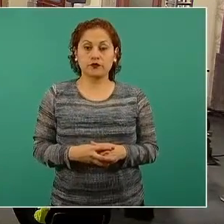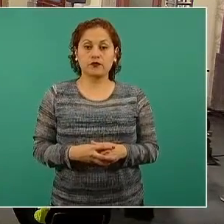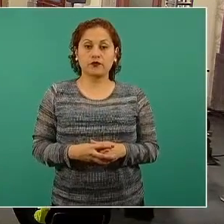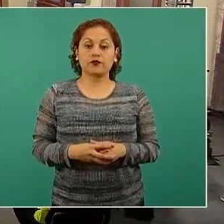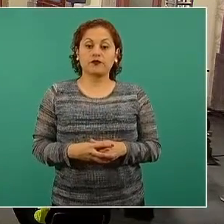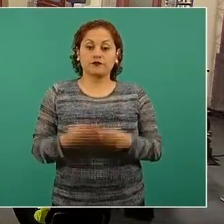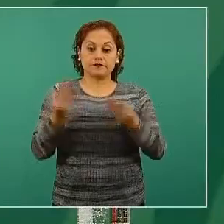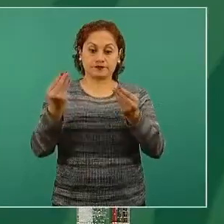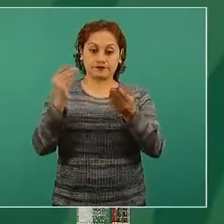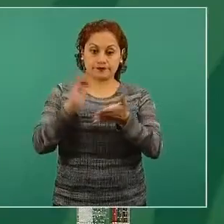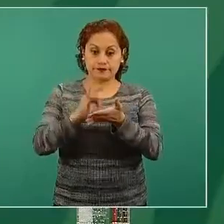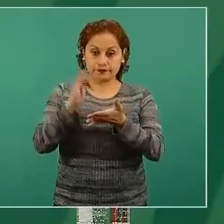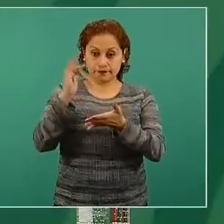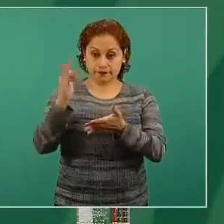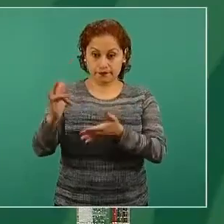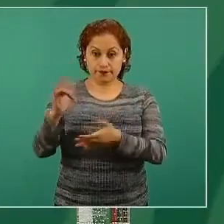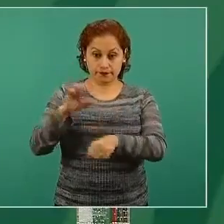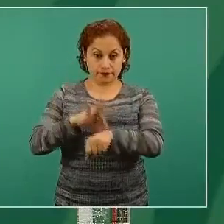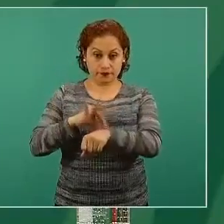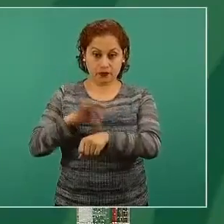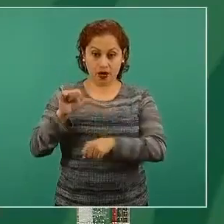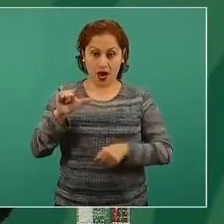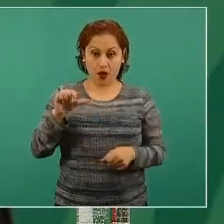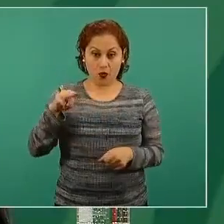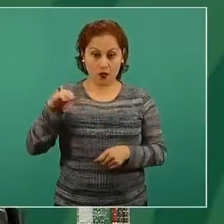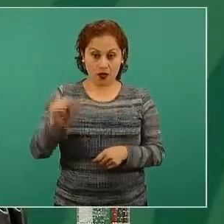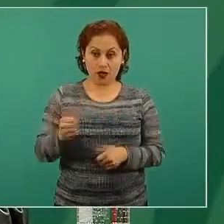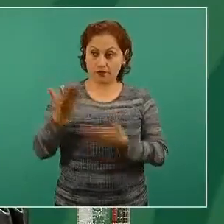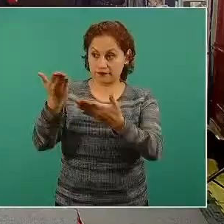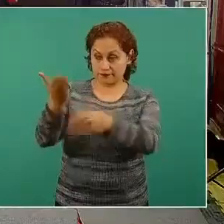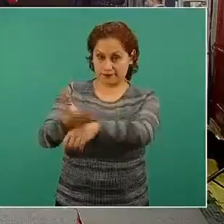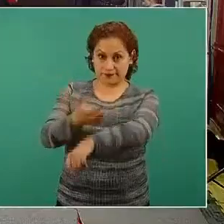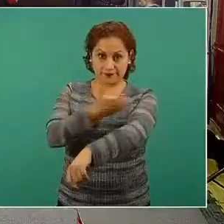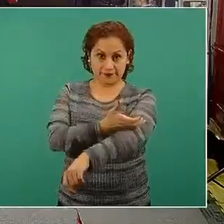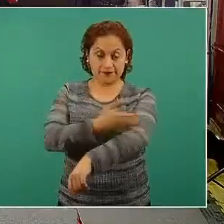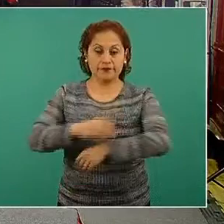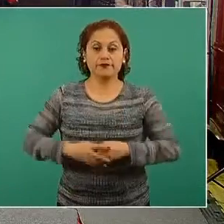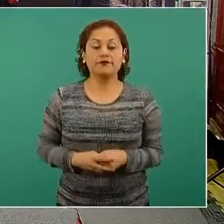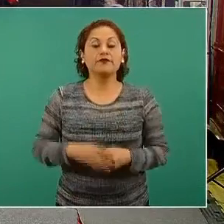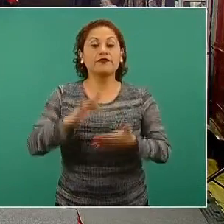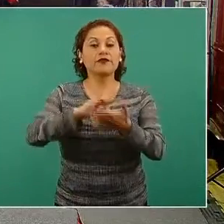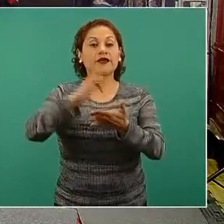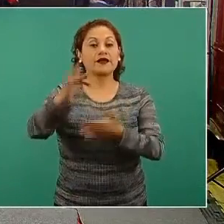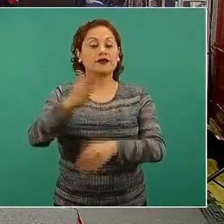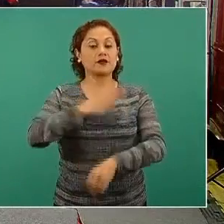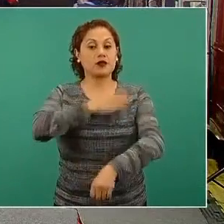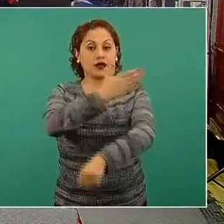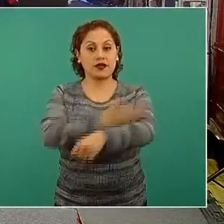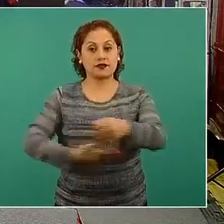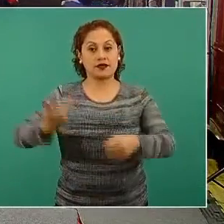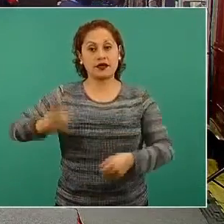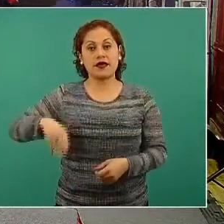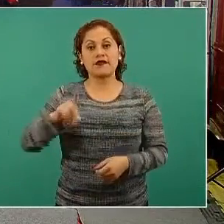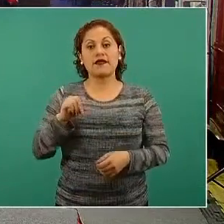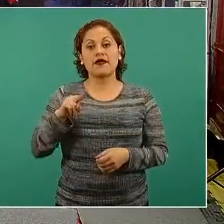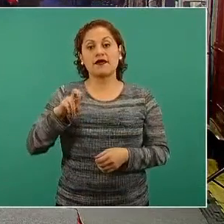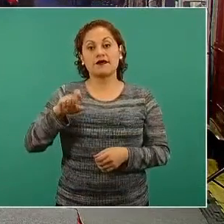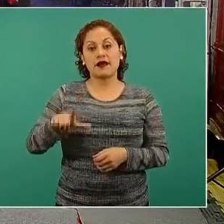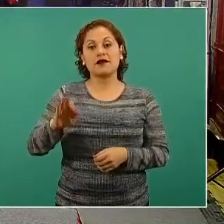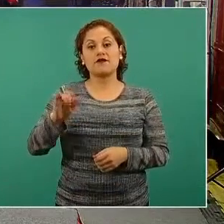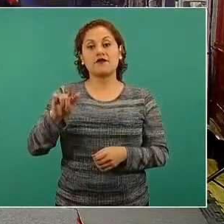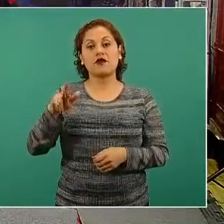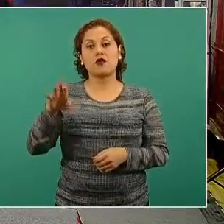Muchísimas gracias, doctor José Luis Salomía. Compañero, por favor. Gracias. Buenas tardes. Daniel Flores, del periódico